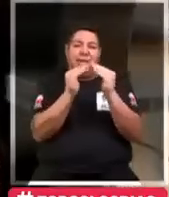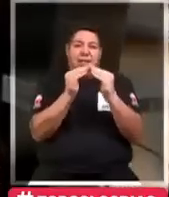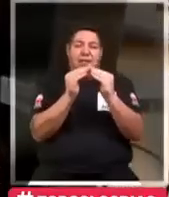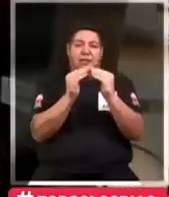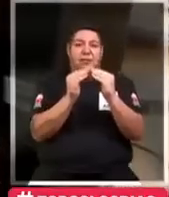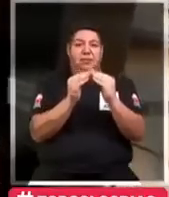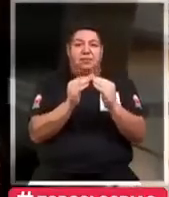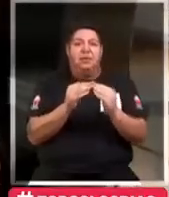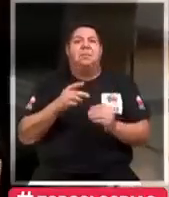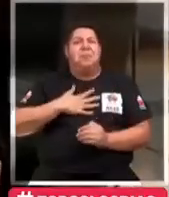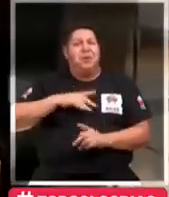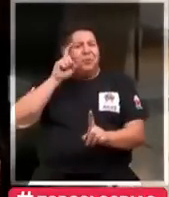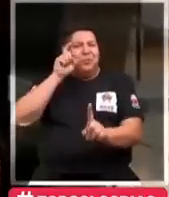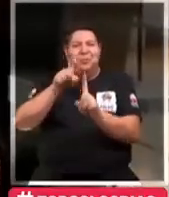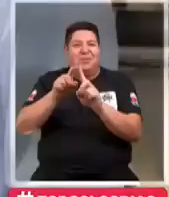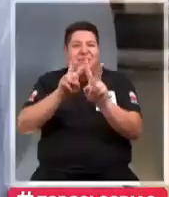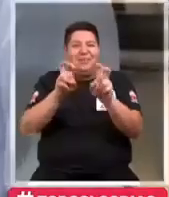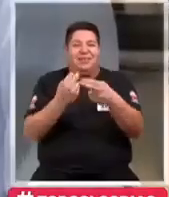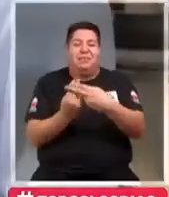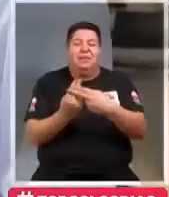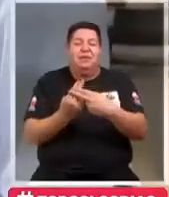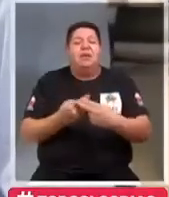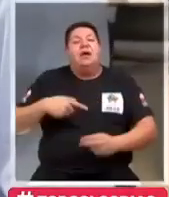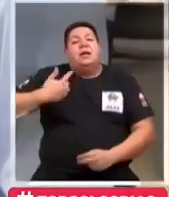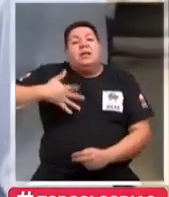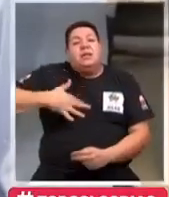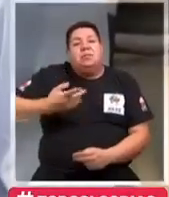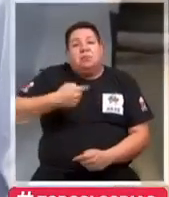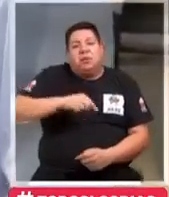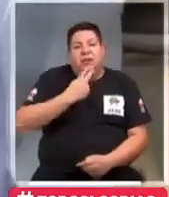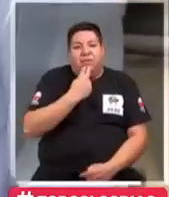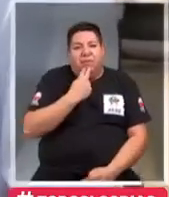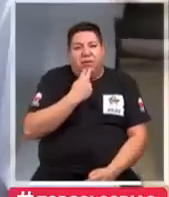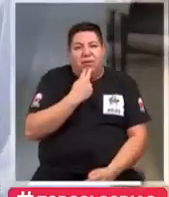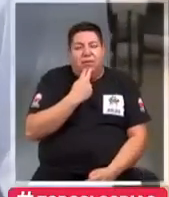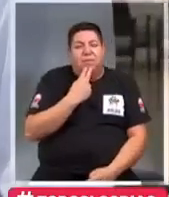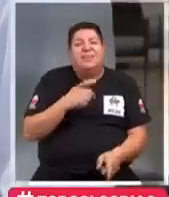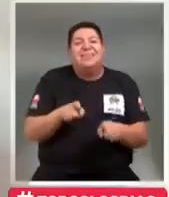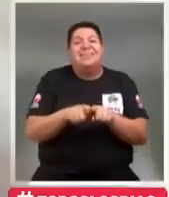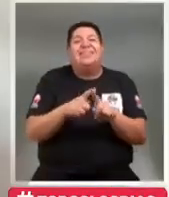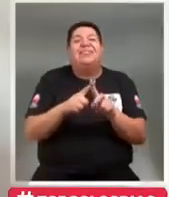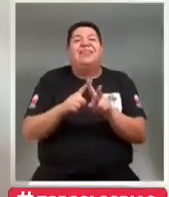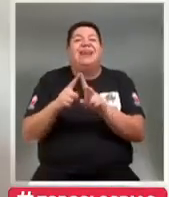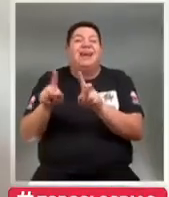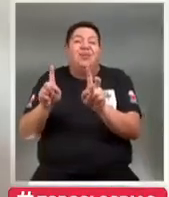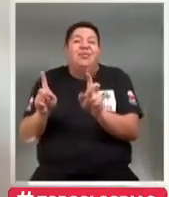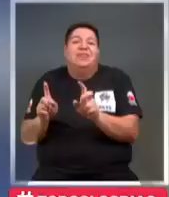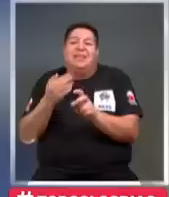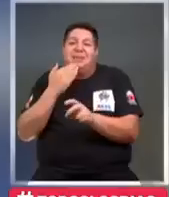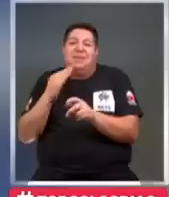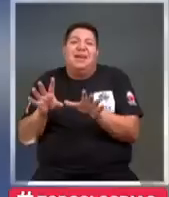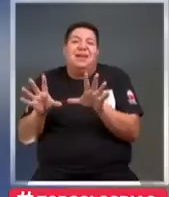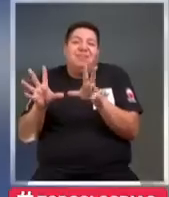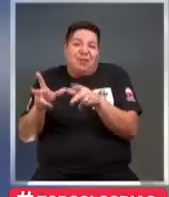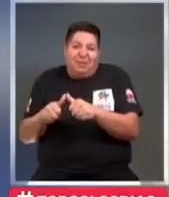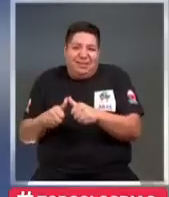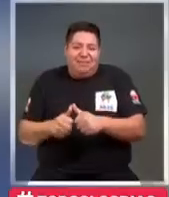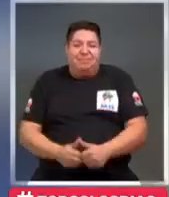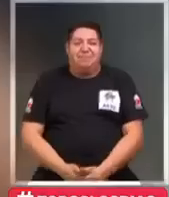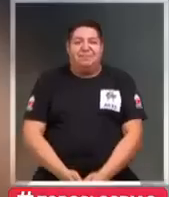mucho a Teletón. Ha sido muy importante en nuestras vidas. Es como otra familia.